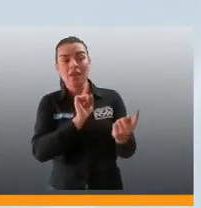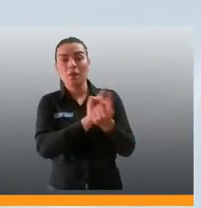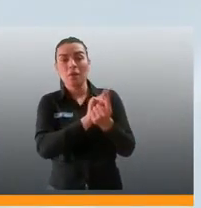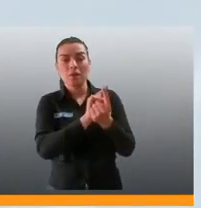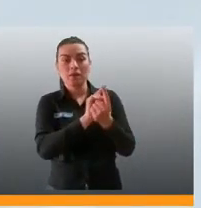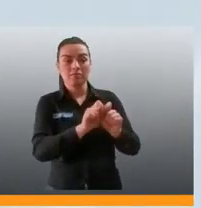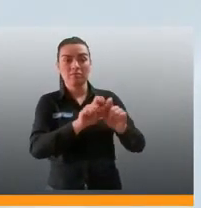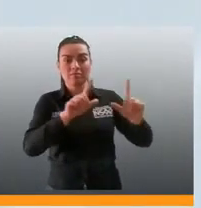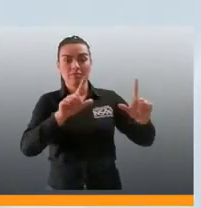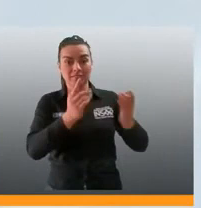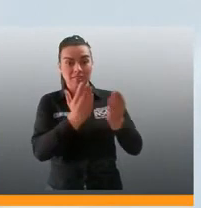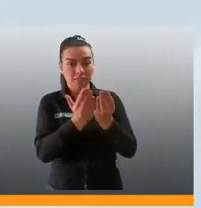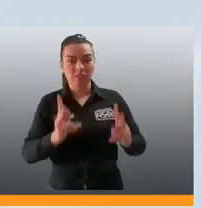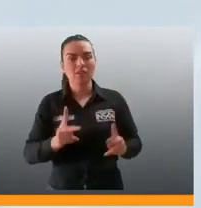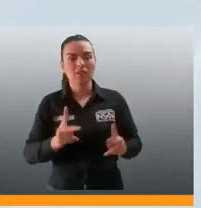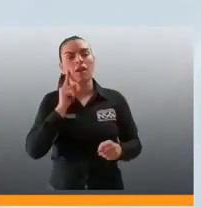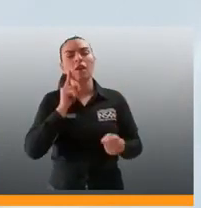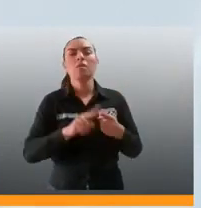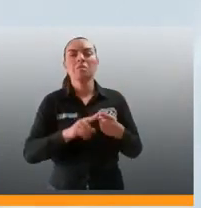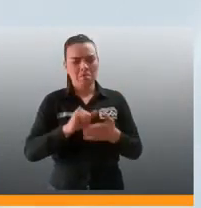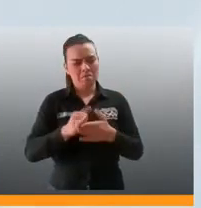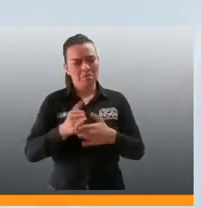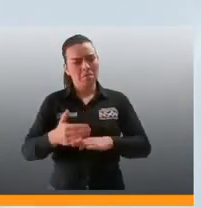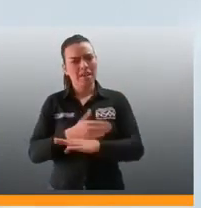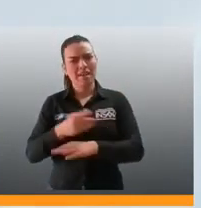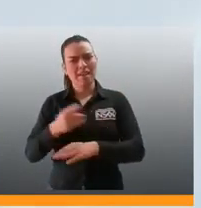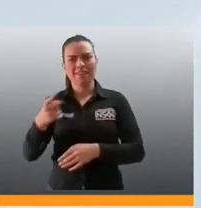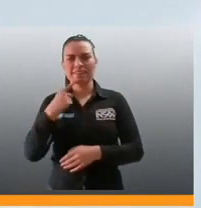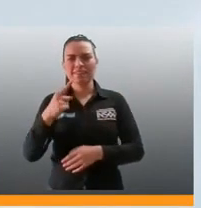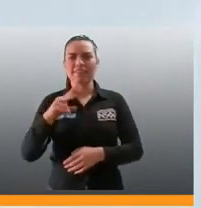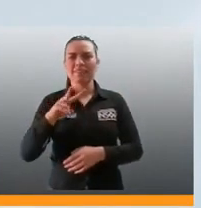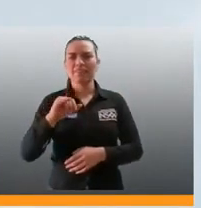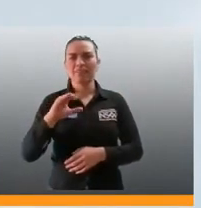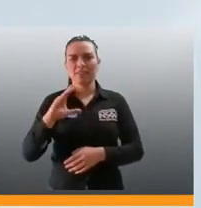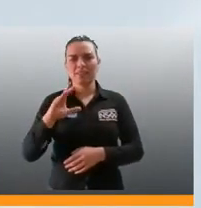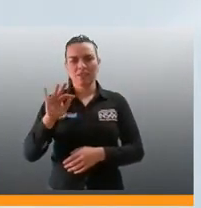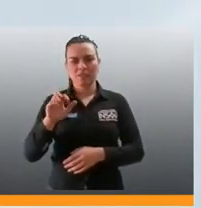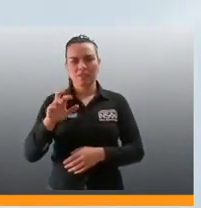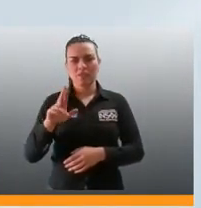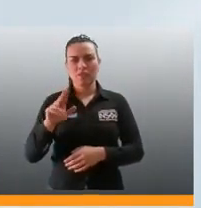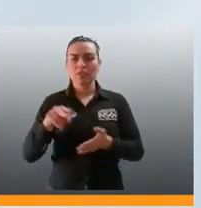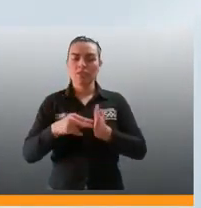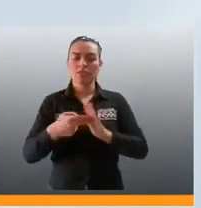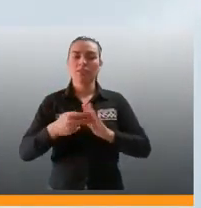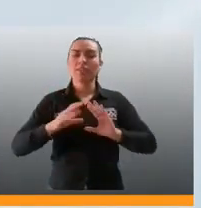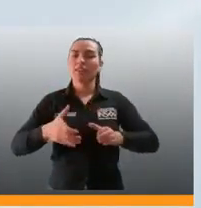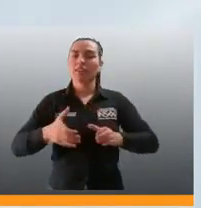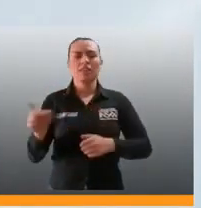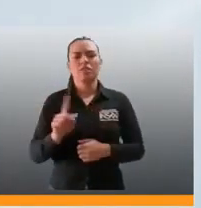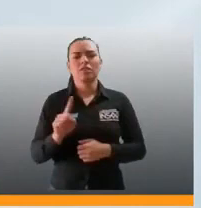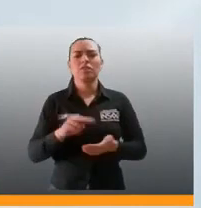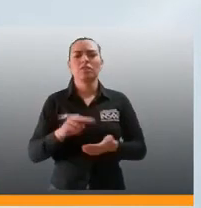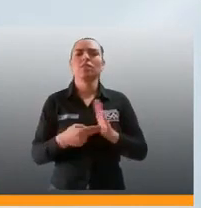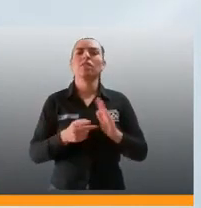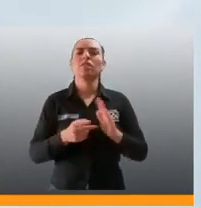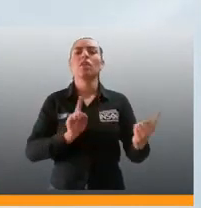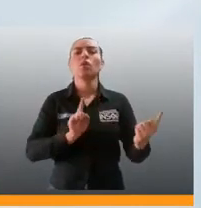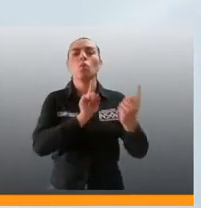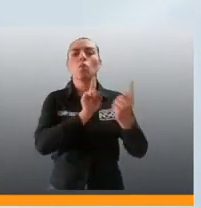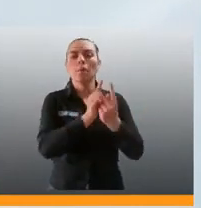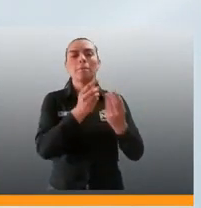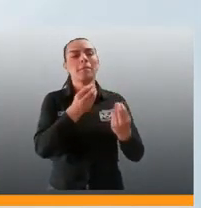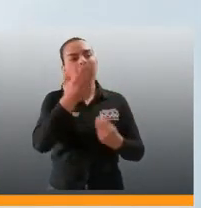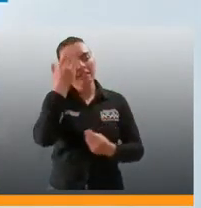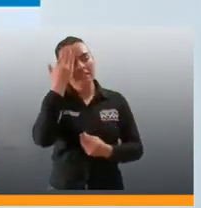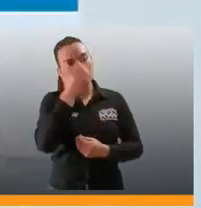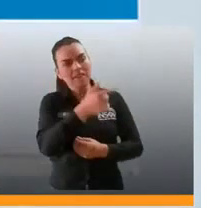más unos espacios como nos hablaba Víctor, ¿cierto? No de clase, sino de encuentro con ellos, ver sus avances, ver cómo